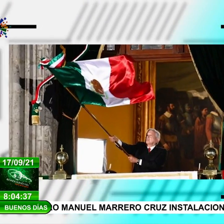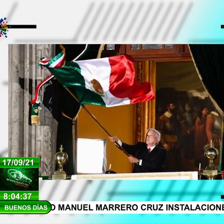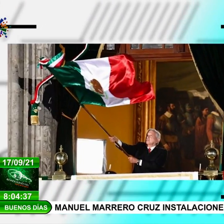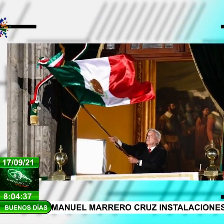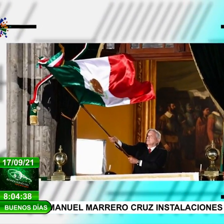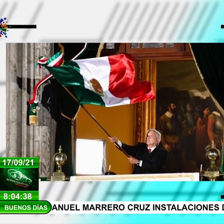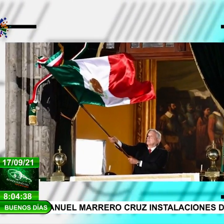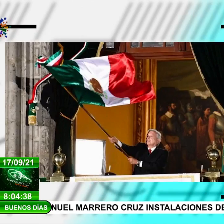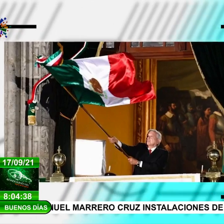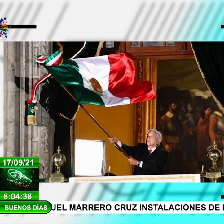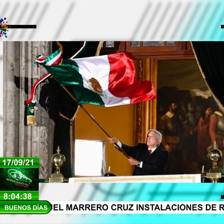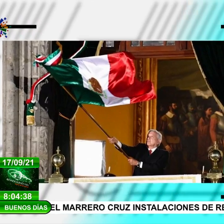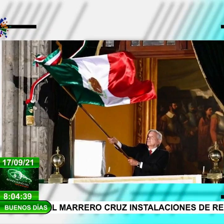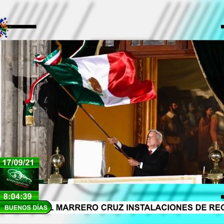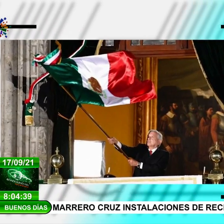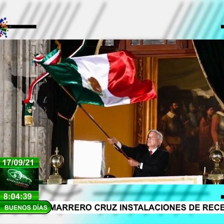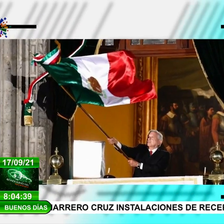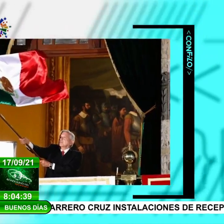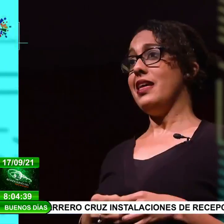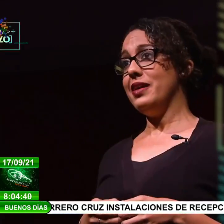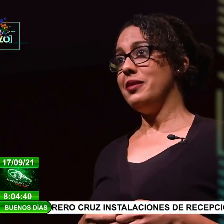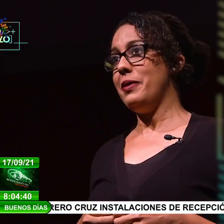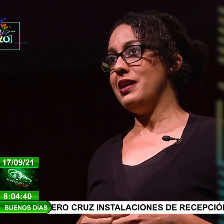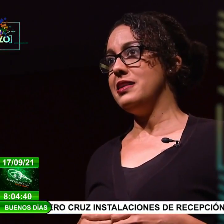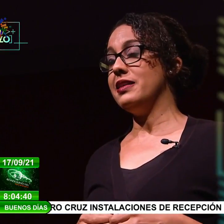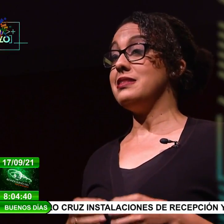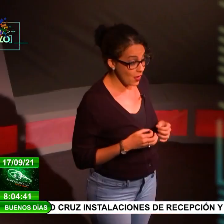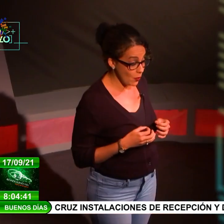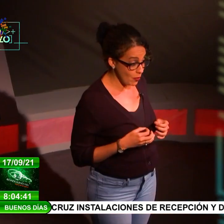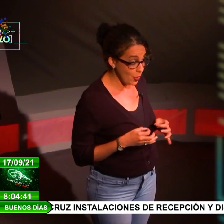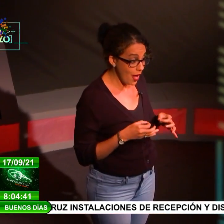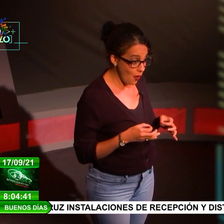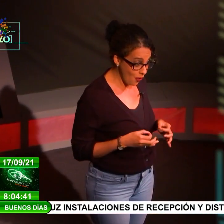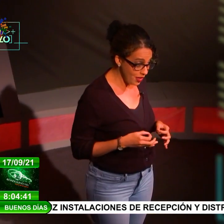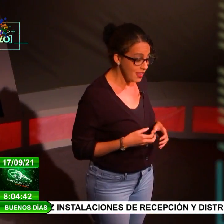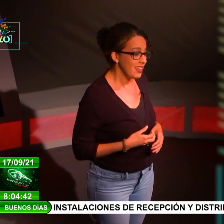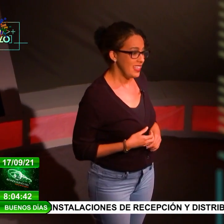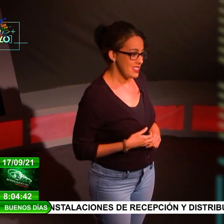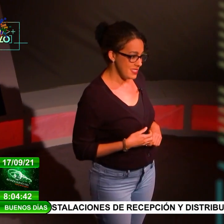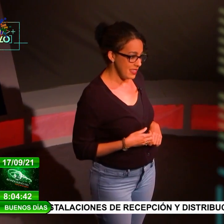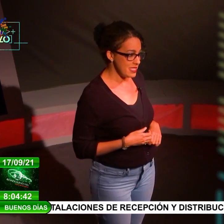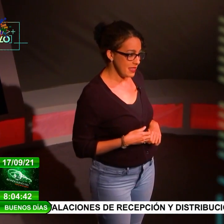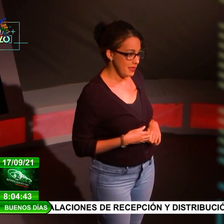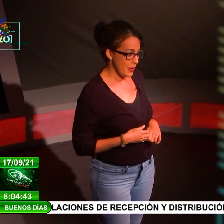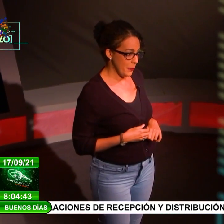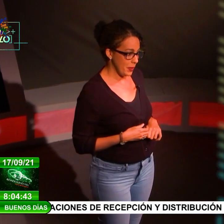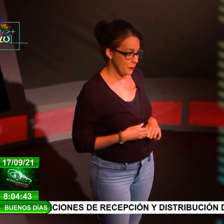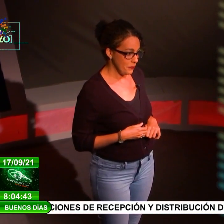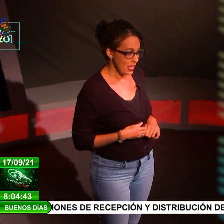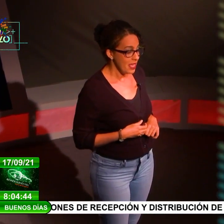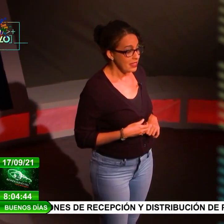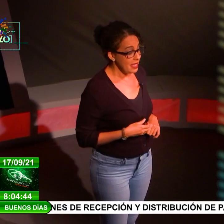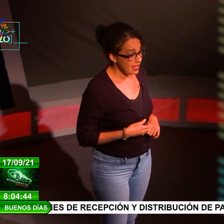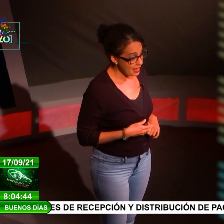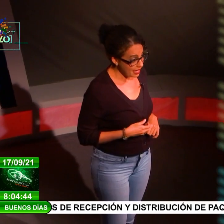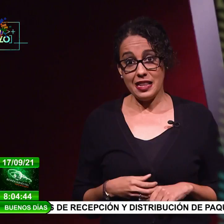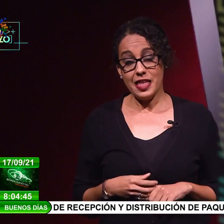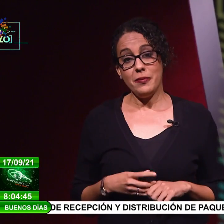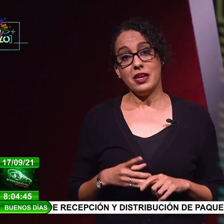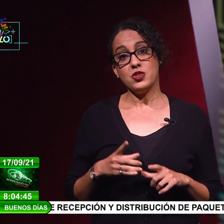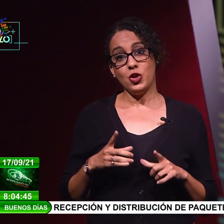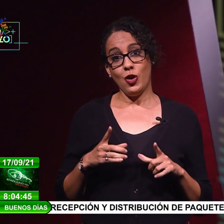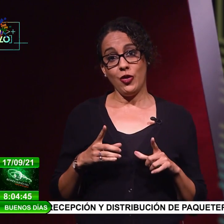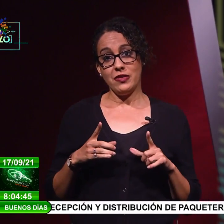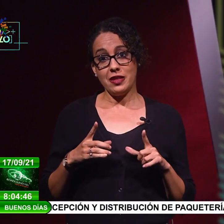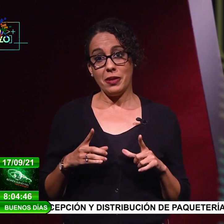un aniversario del inicio de la Guerra de Independencia de este país, que se conmemora hoy, 16 de septiembre.